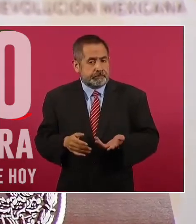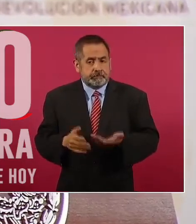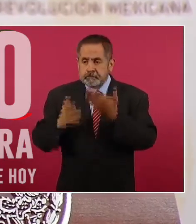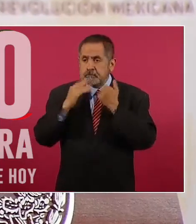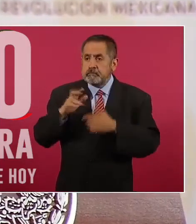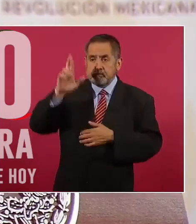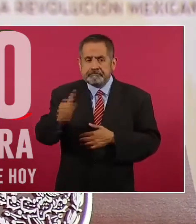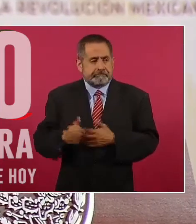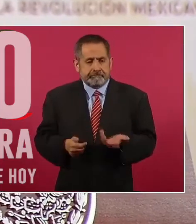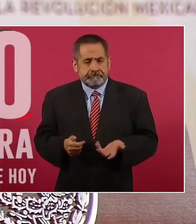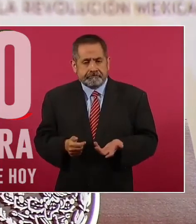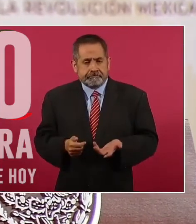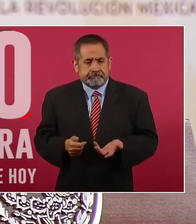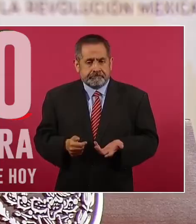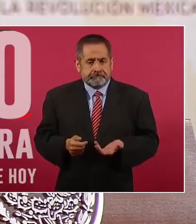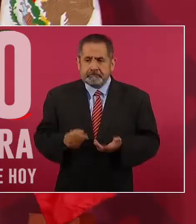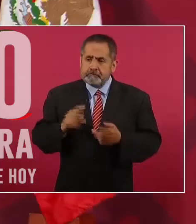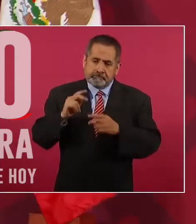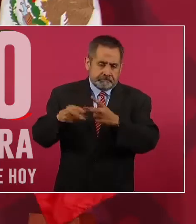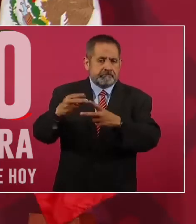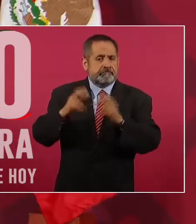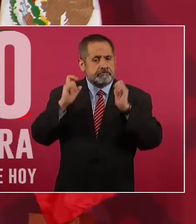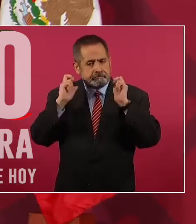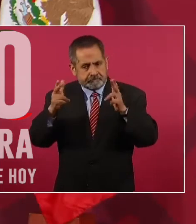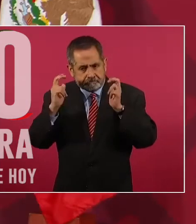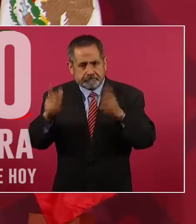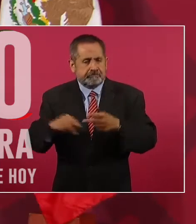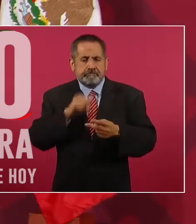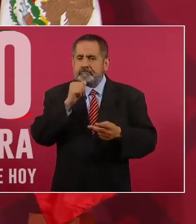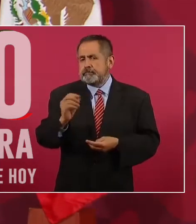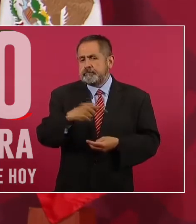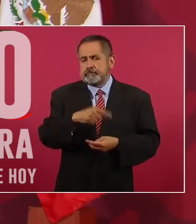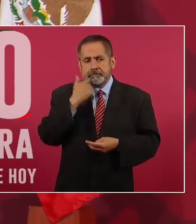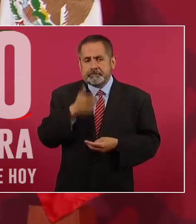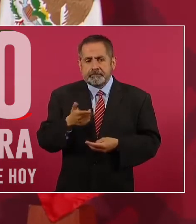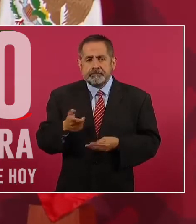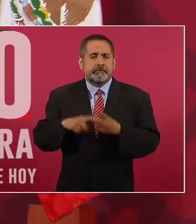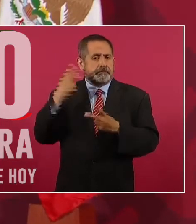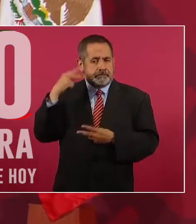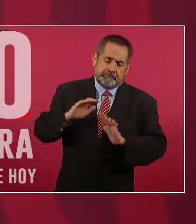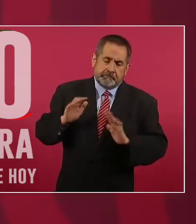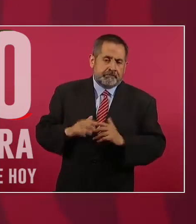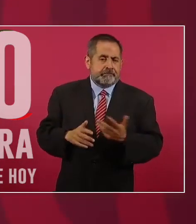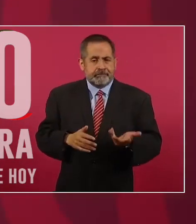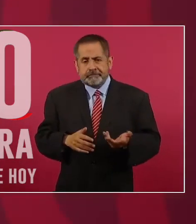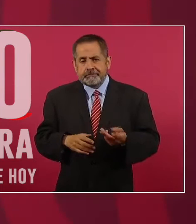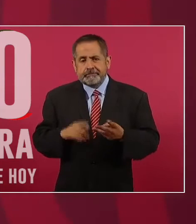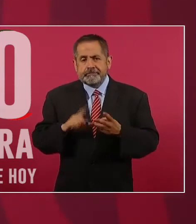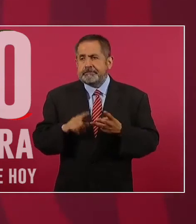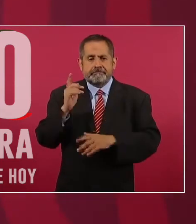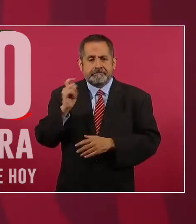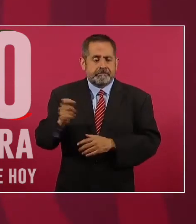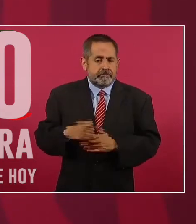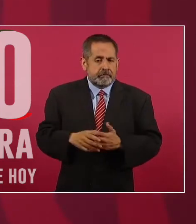apuntados, inscritos para ir a Chiapas, para ir a Veracruz, para ir